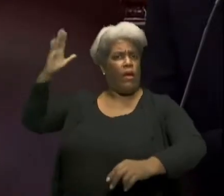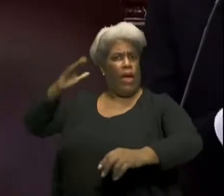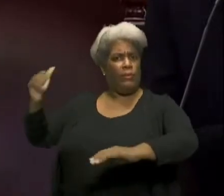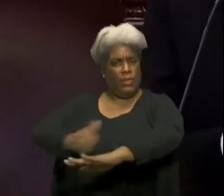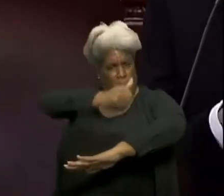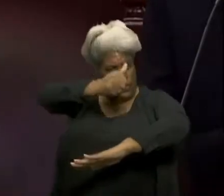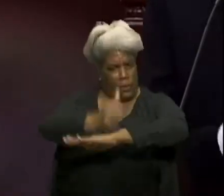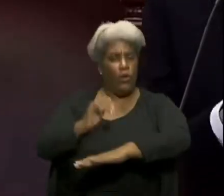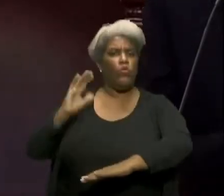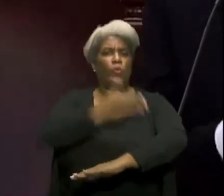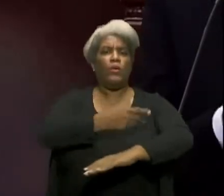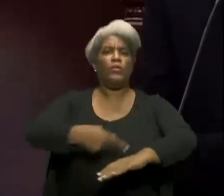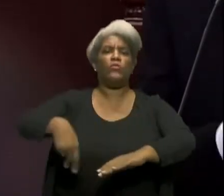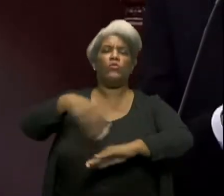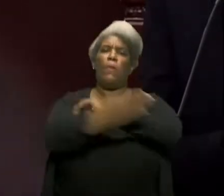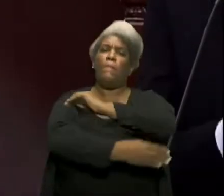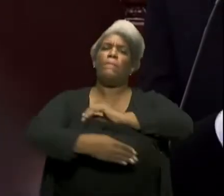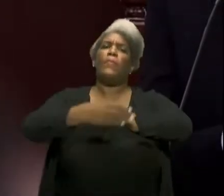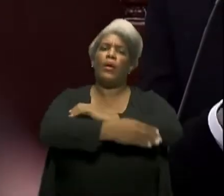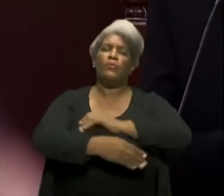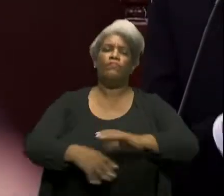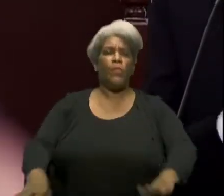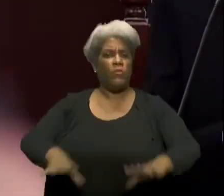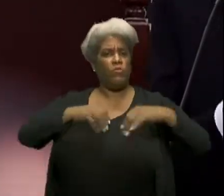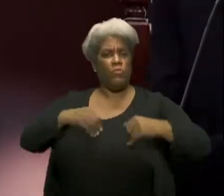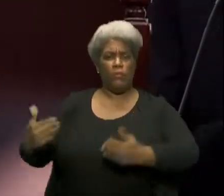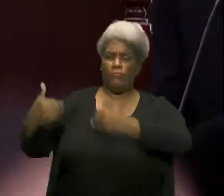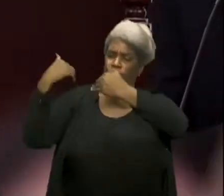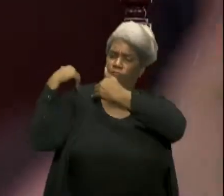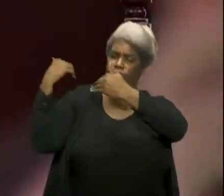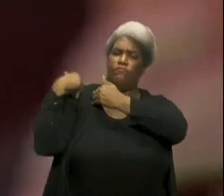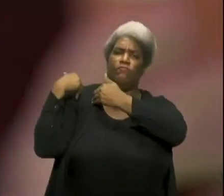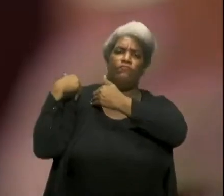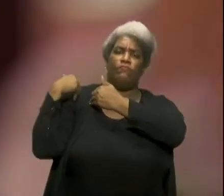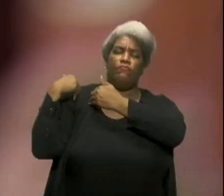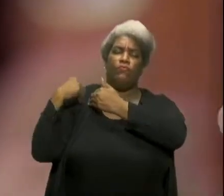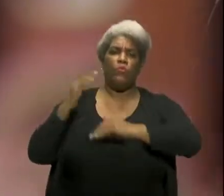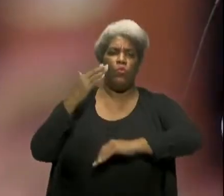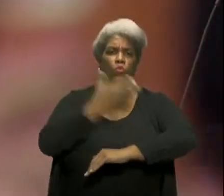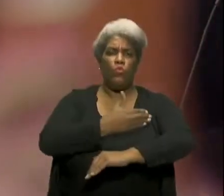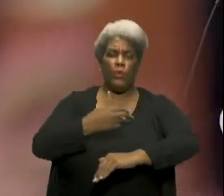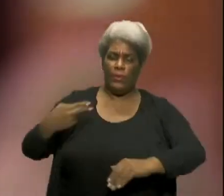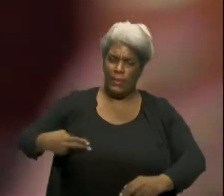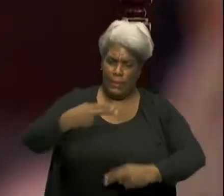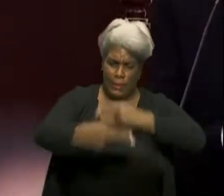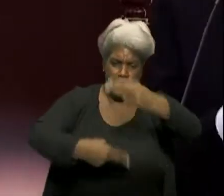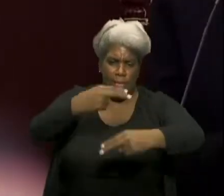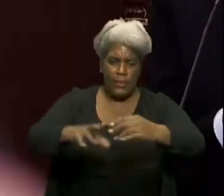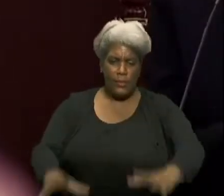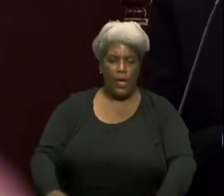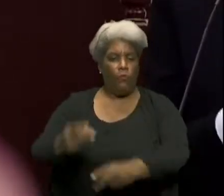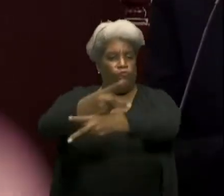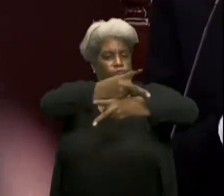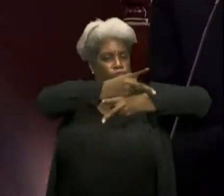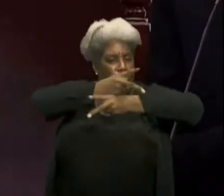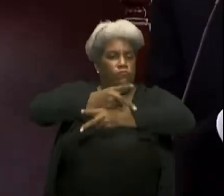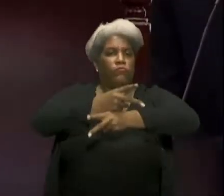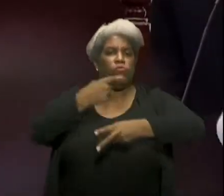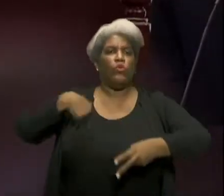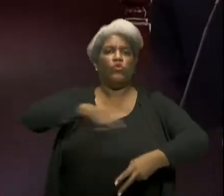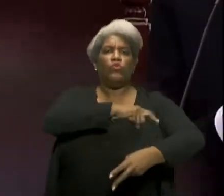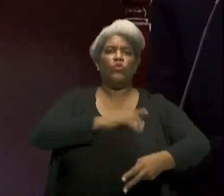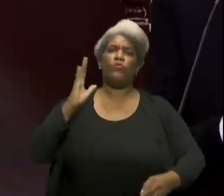nuestra patria. Asumir la responsabilidad, preservar este legado, nos convertimos en artífices